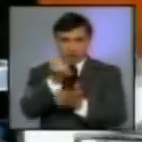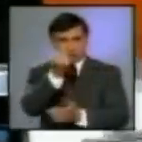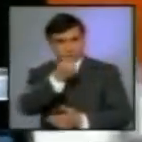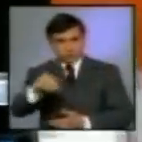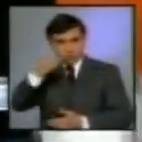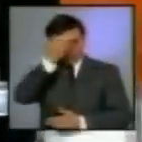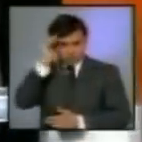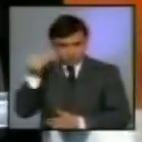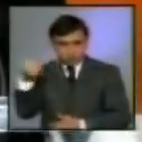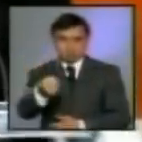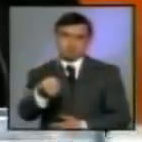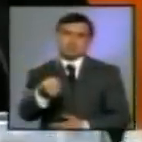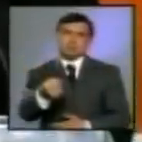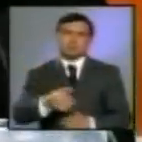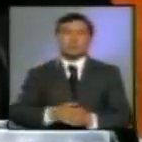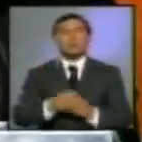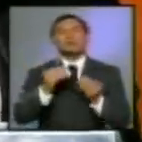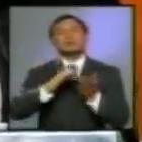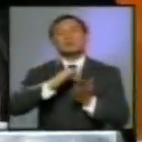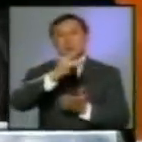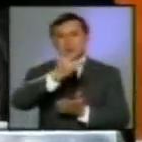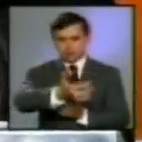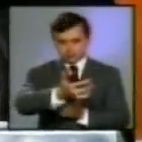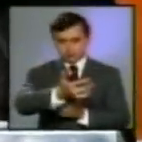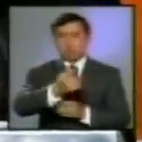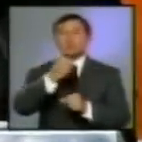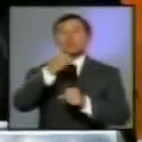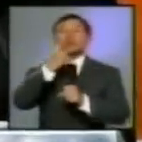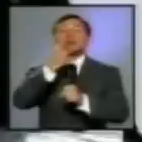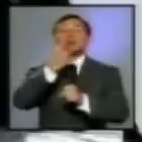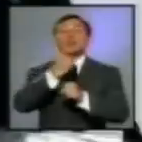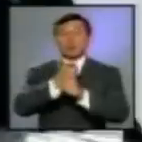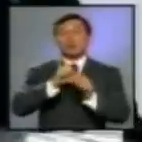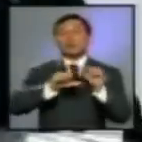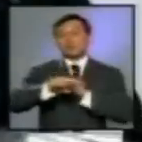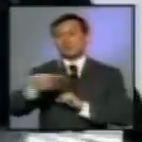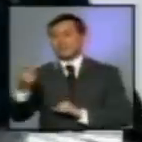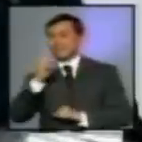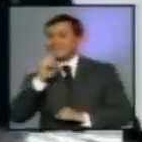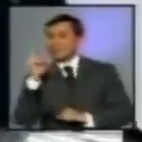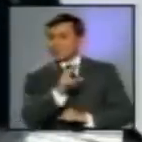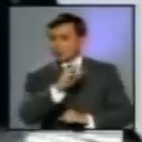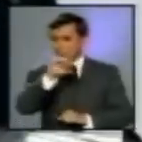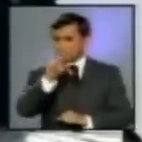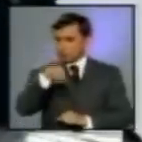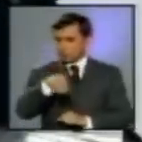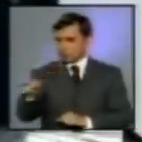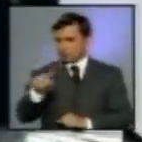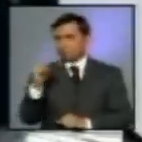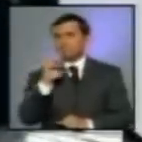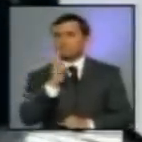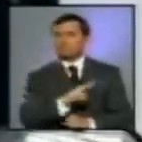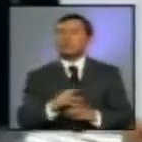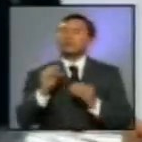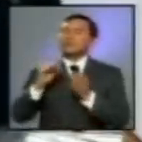Muy bien, muchas gracias. Y la primera réplica para Josefina Vázquez Mota. Adelante. Gracias, Lupita. Sin duda,